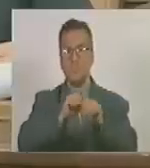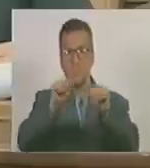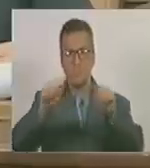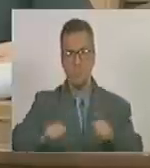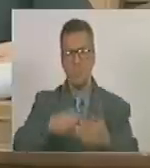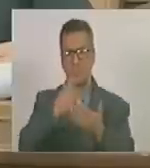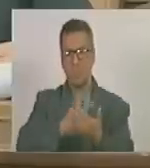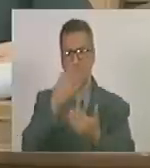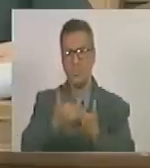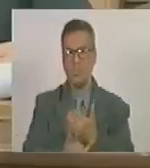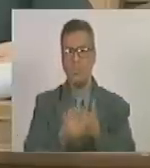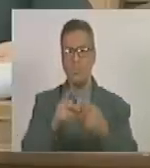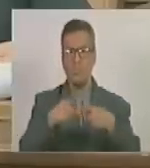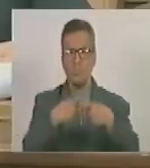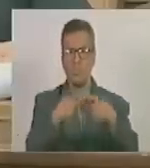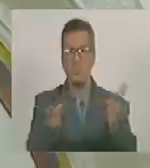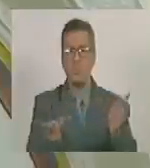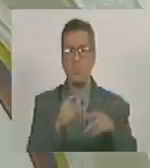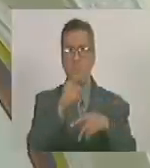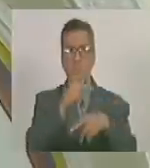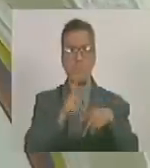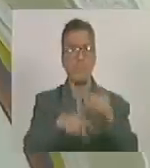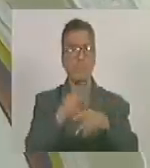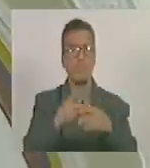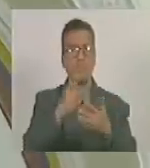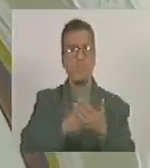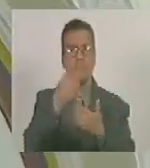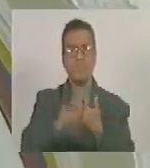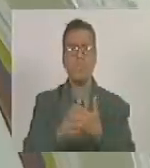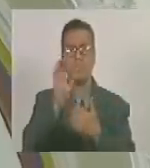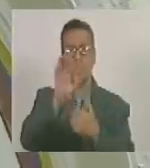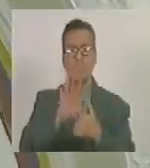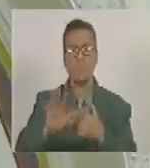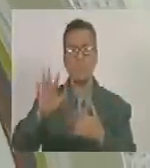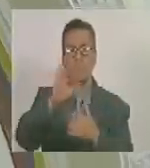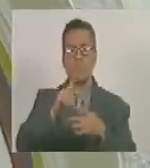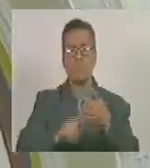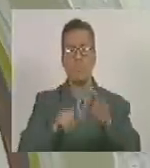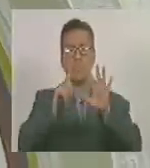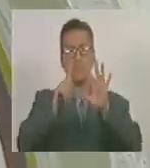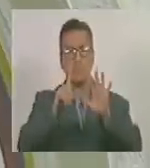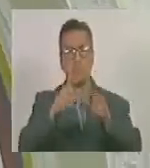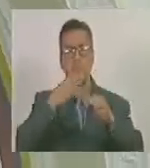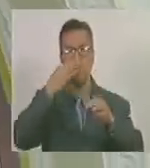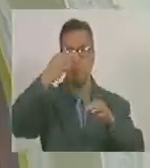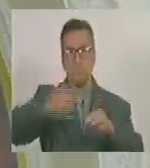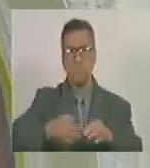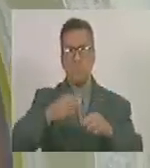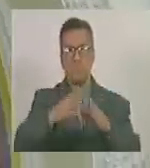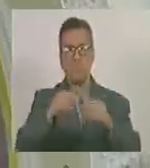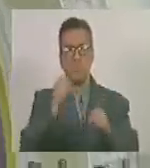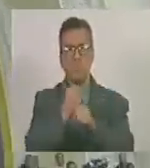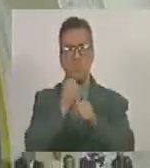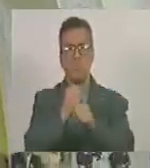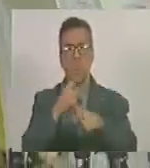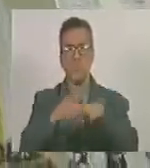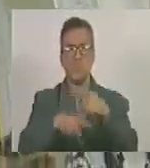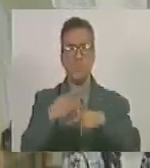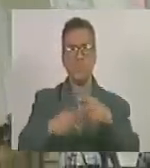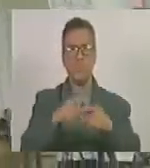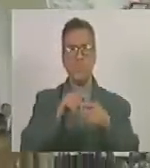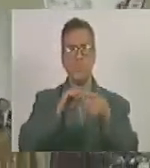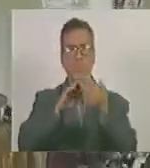de Planificación Público y Popular del Plan de la Patria. 6. Garantizar el funcionamiento del ciclo